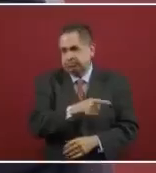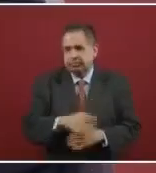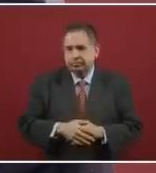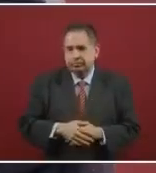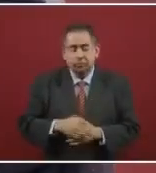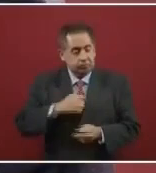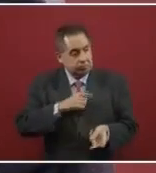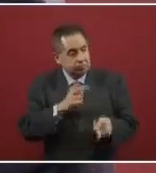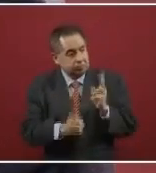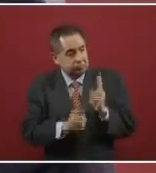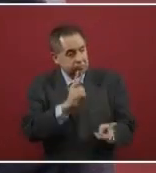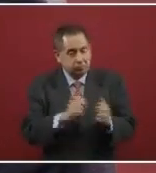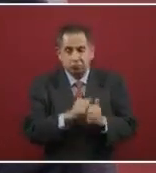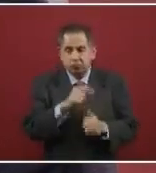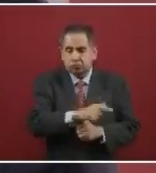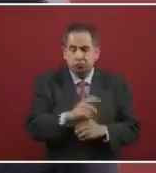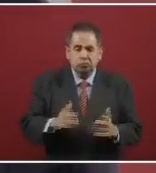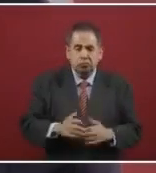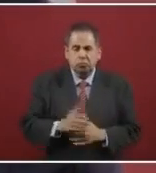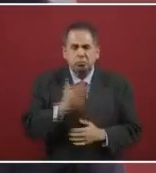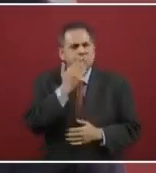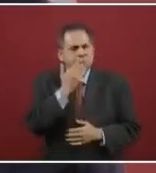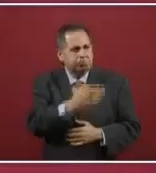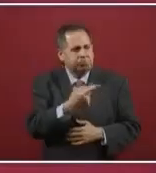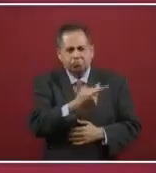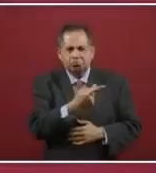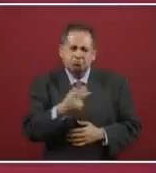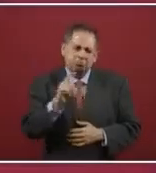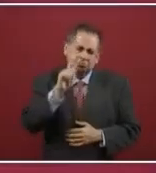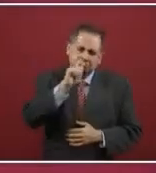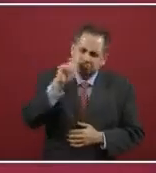tuve con él muy buena amistad.